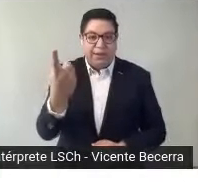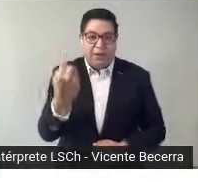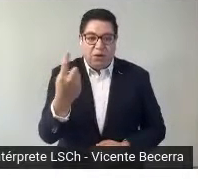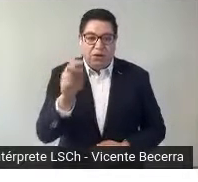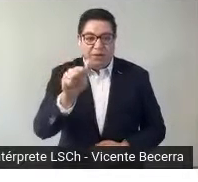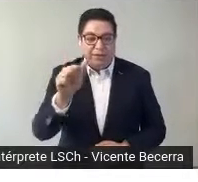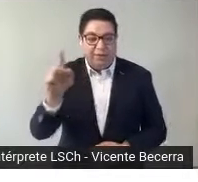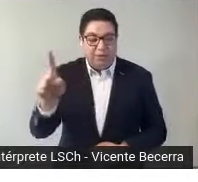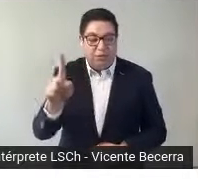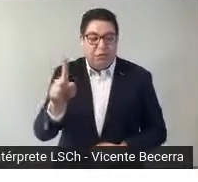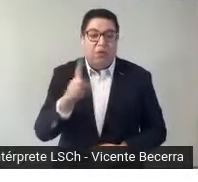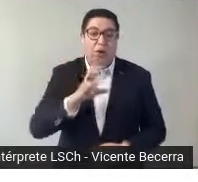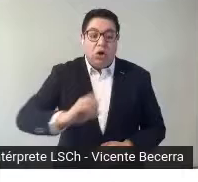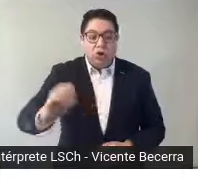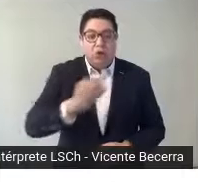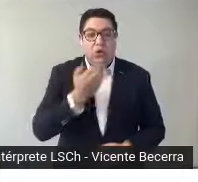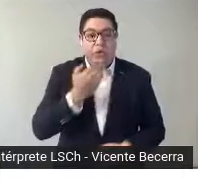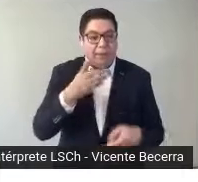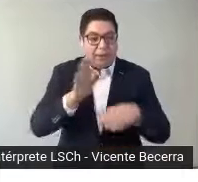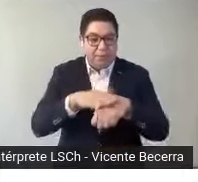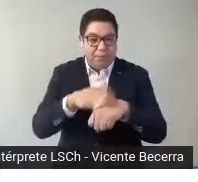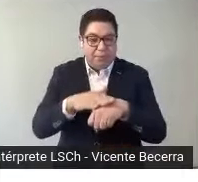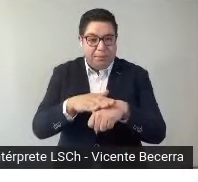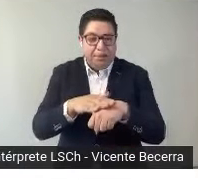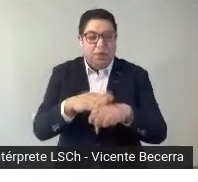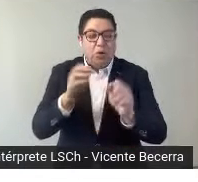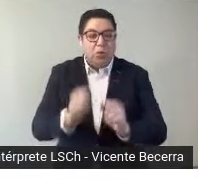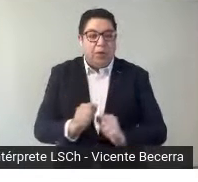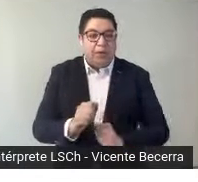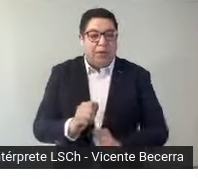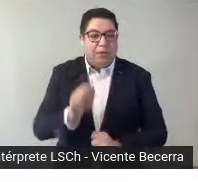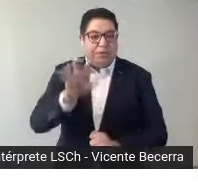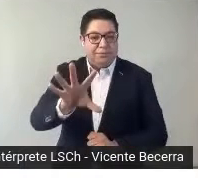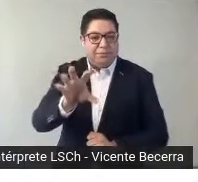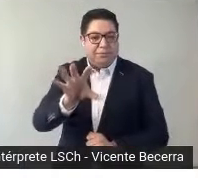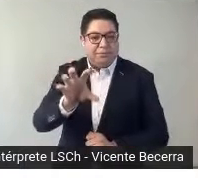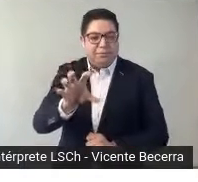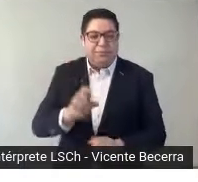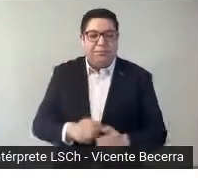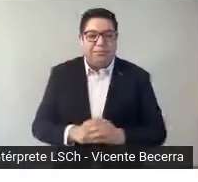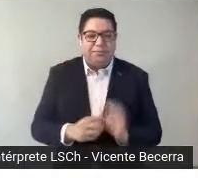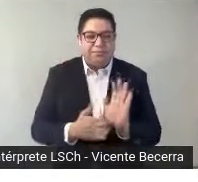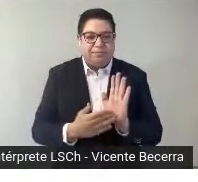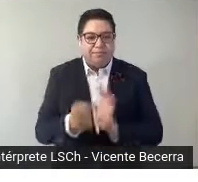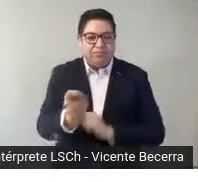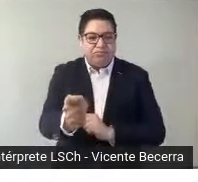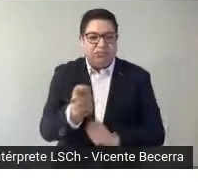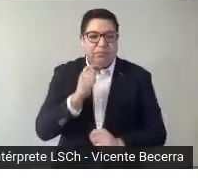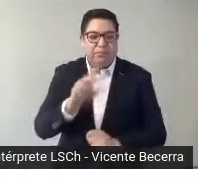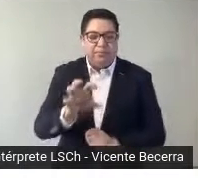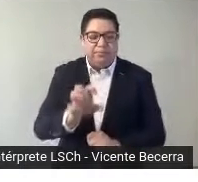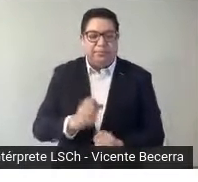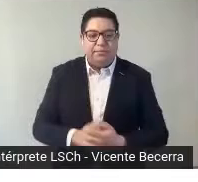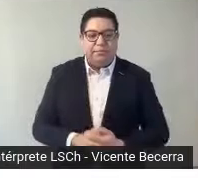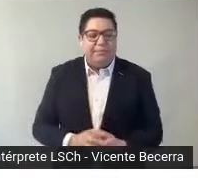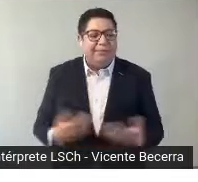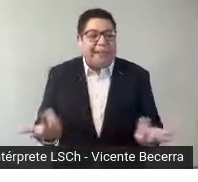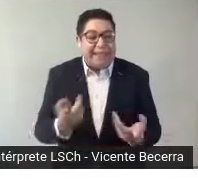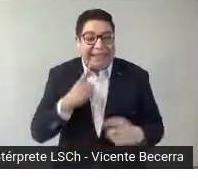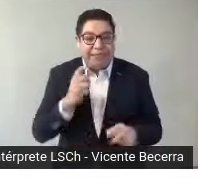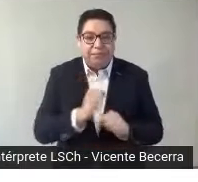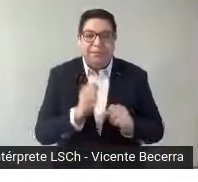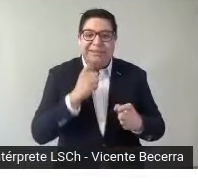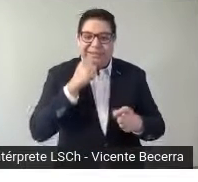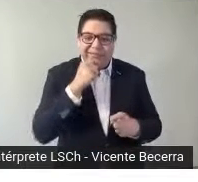49801161, o pueden hacerlo también vía el código QR que está apareciendo ahí. ¿Y qué queremos que puedan responder